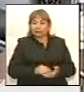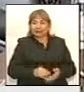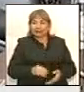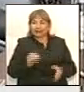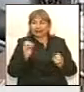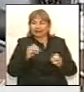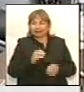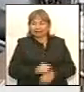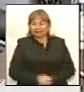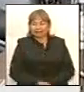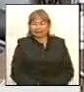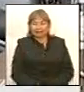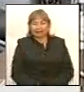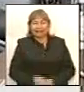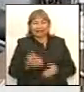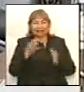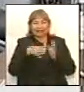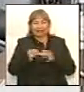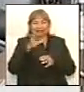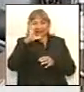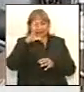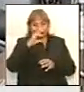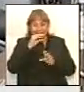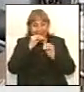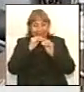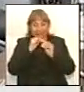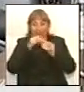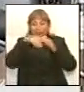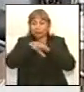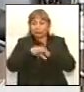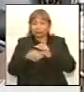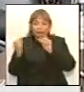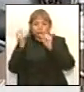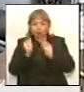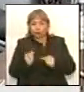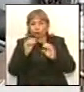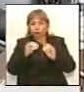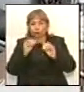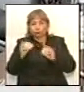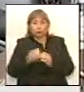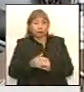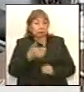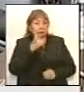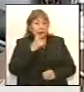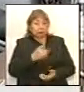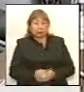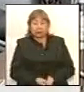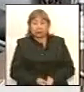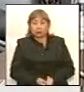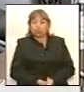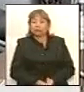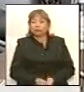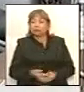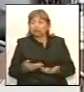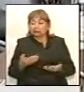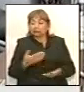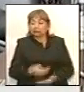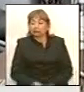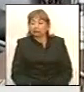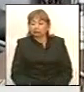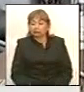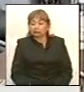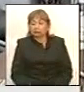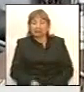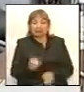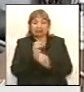del 4 de septiembre, de una noche a la mañana, ellos entraron a instalar el agua y el desagüe en el Cocharcas 1,